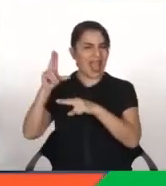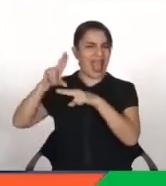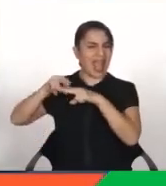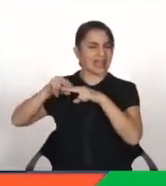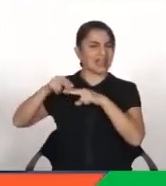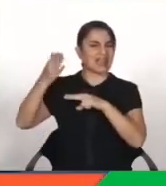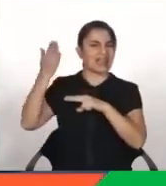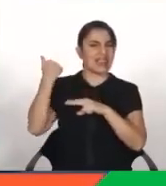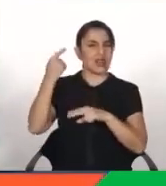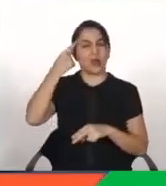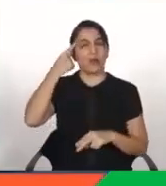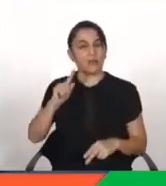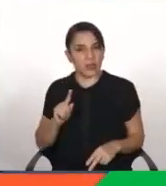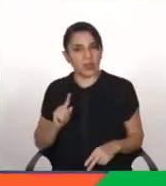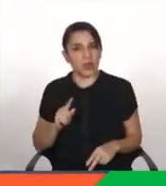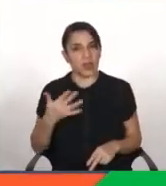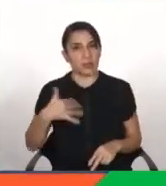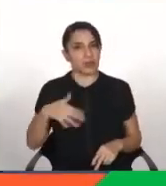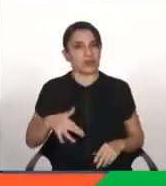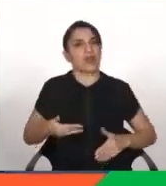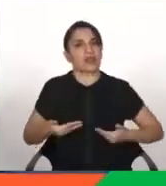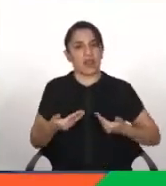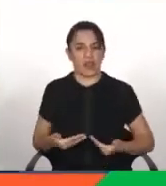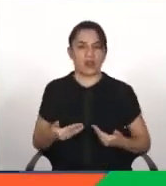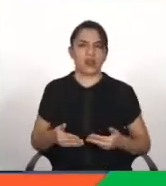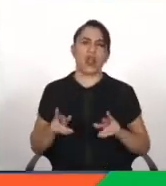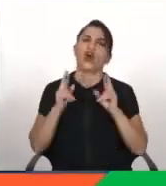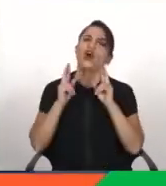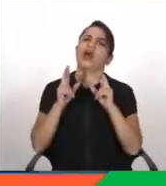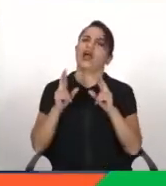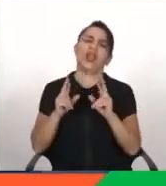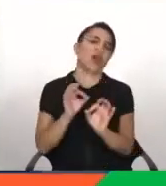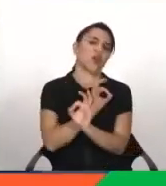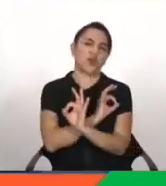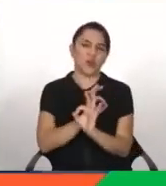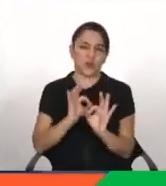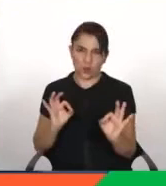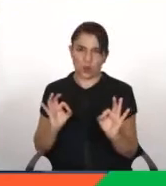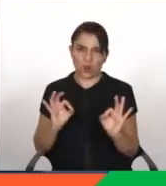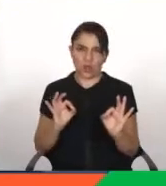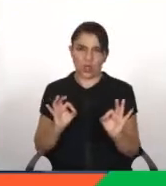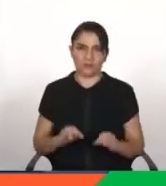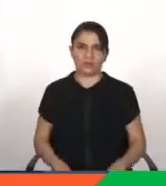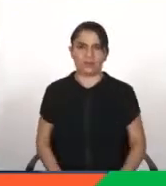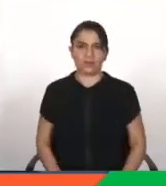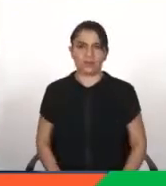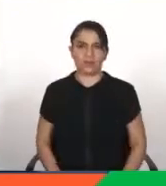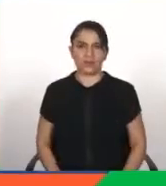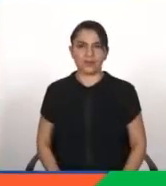súper acertada. O sea, espero que no lleguemos a esos extremos, ¿no? O sea, creo que hay que tener muchísimo cuidado con esto.